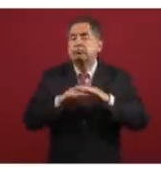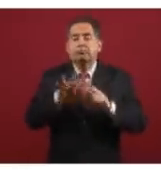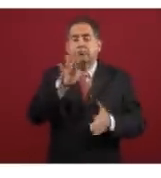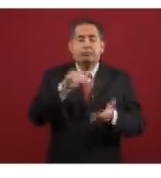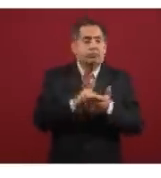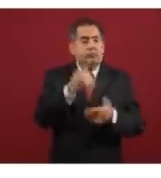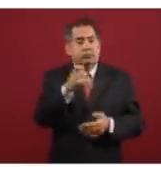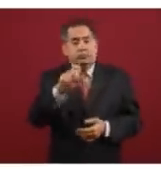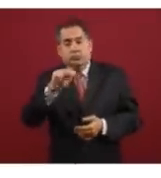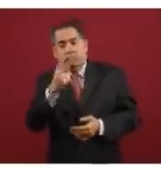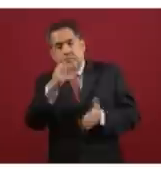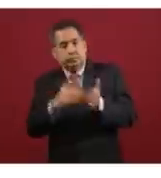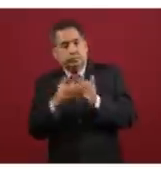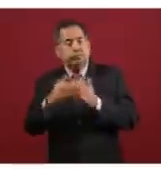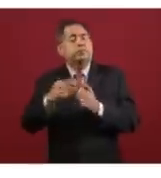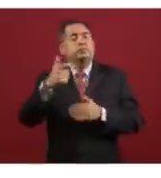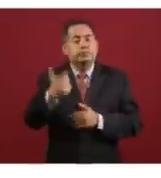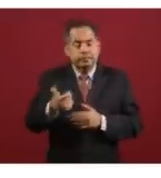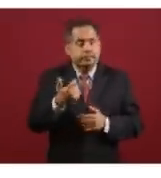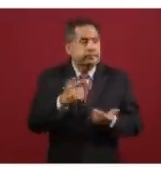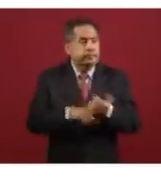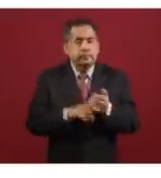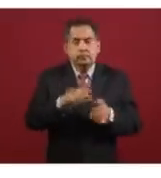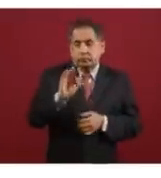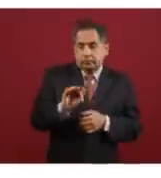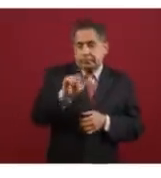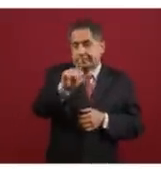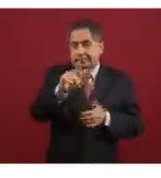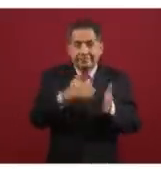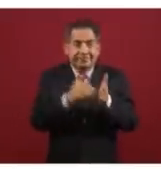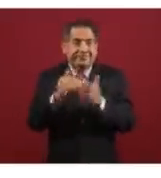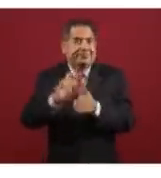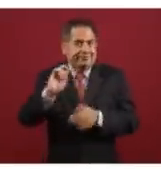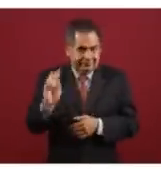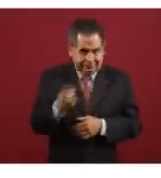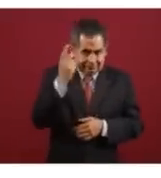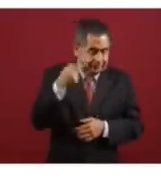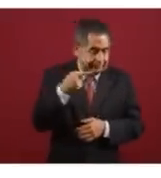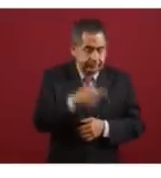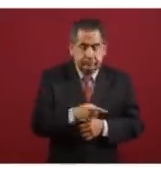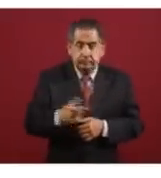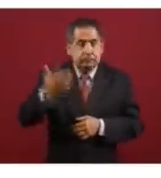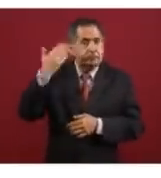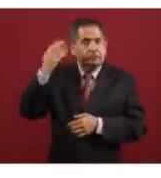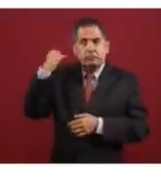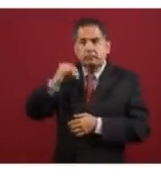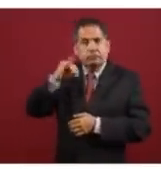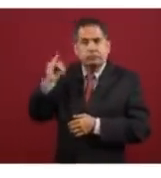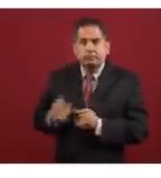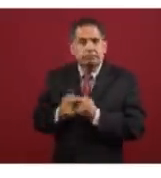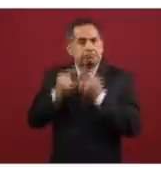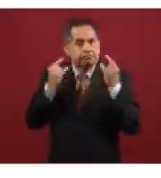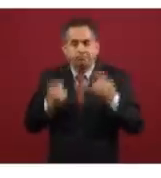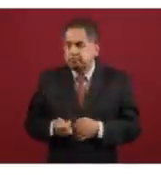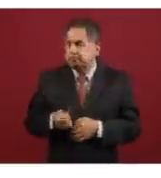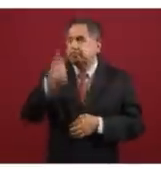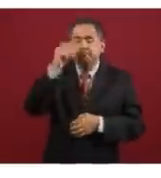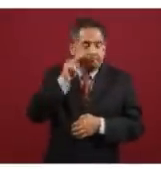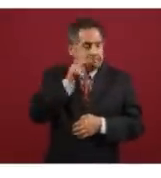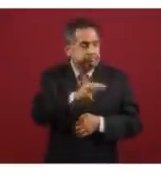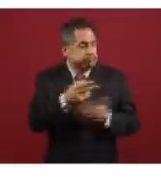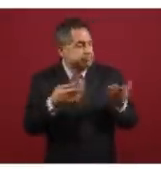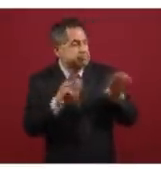millones de pesos y 47 millones de dólares. En la historia de combate al narcotráfico,